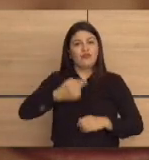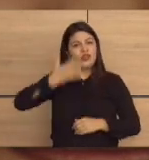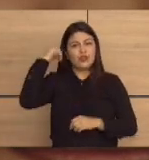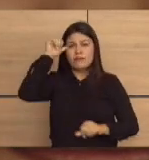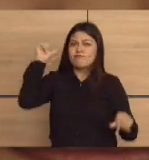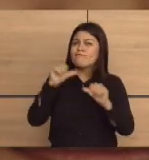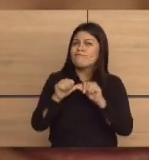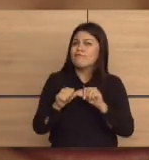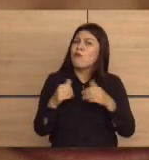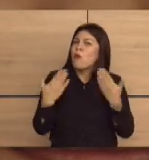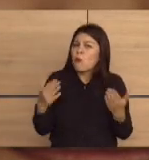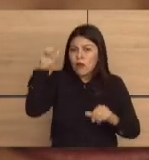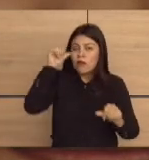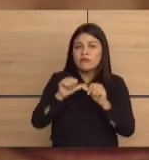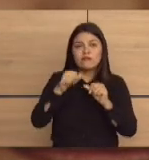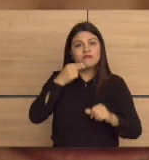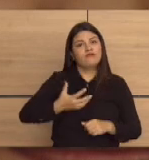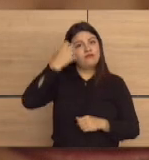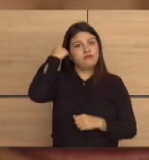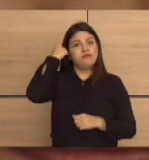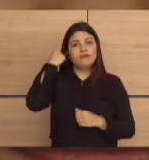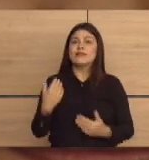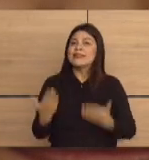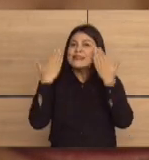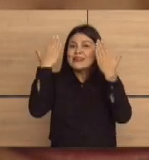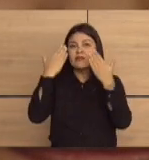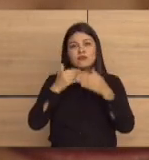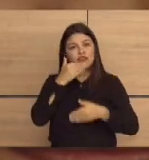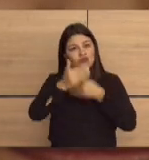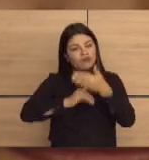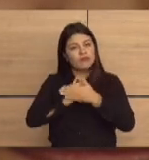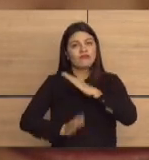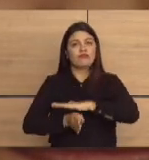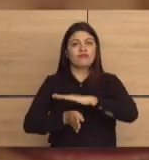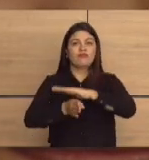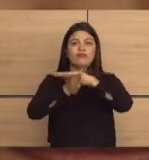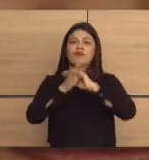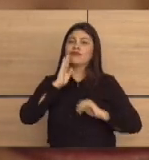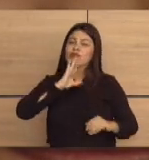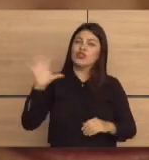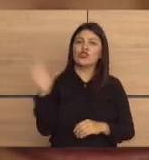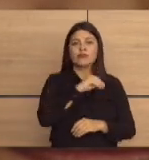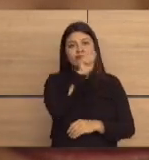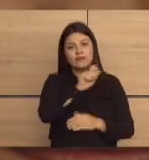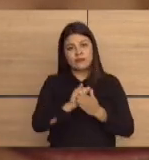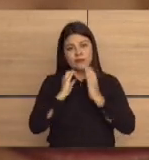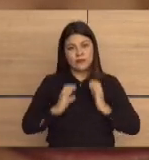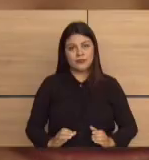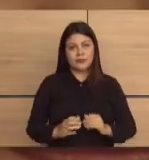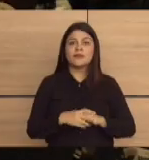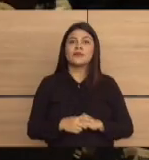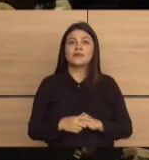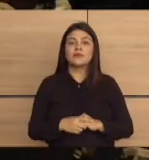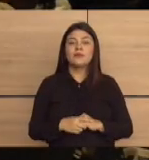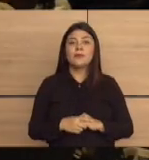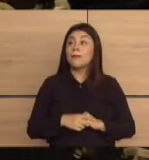parte de ese proceso de conocimiento de todos los ciudadanos de Colombia. Y esto